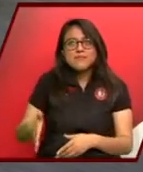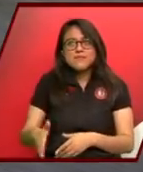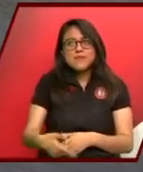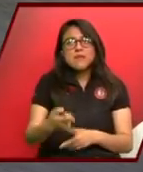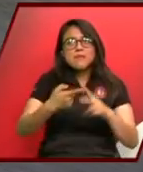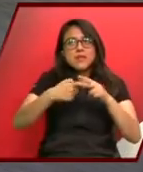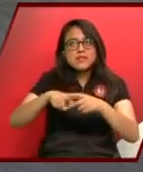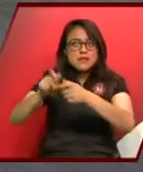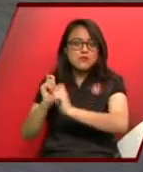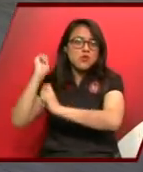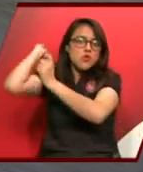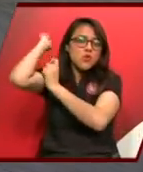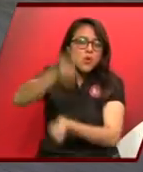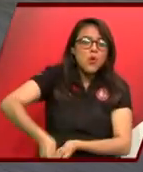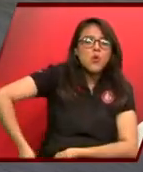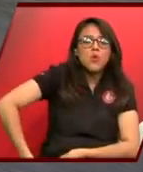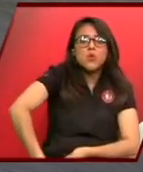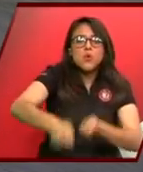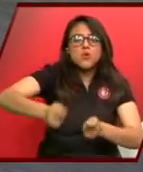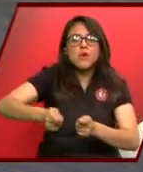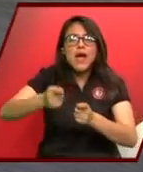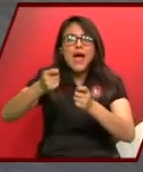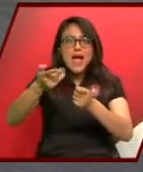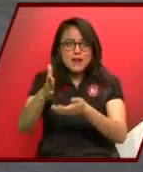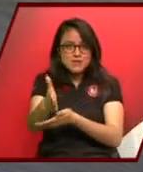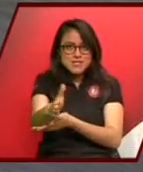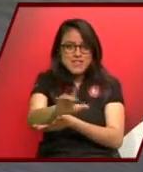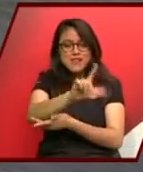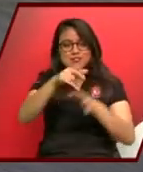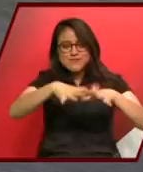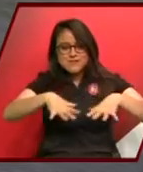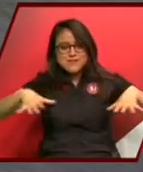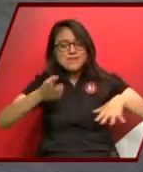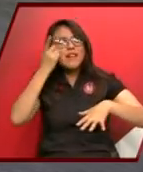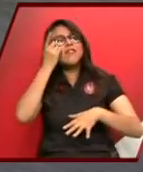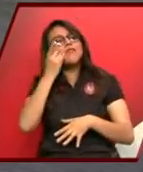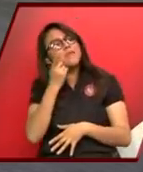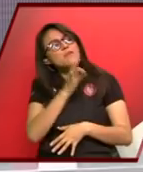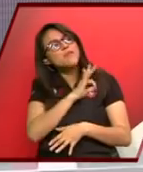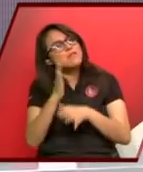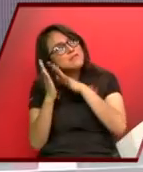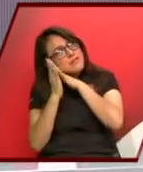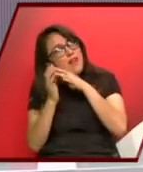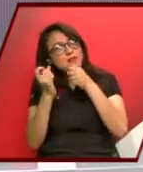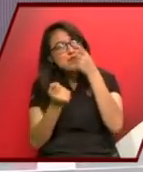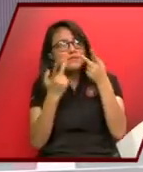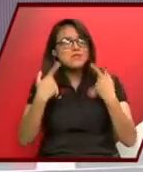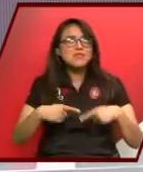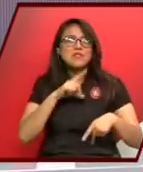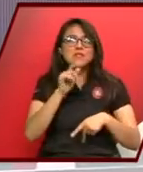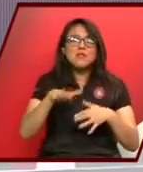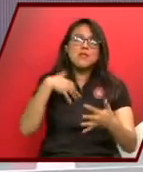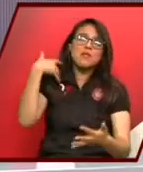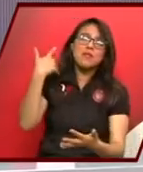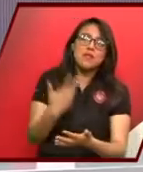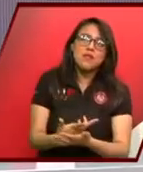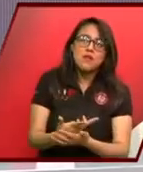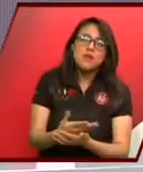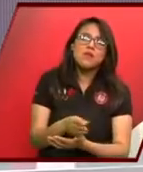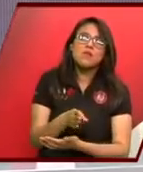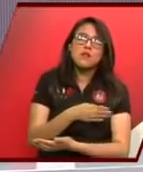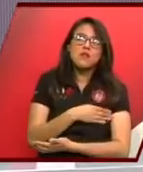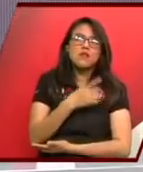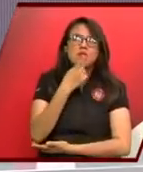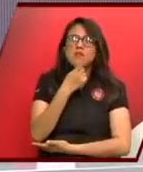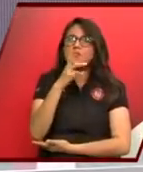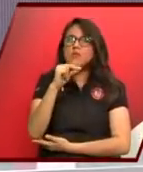redes de pesca sirvieron alguna vez para los marinos para tirarse una siestecita. Y alguien ahí que se rompió el hocico, que no le estaba bien amarrada,